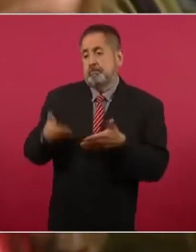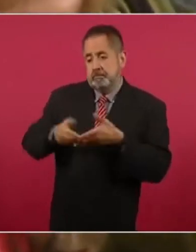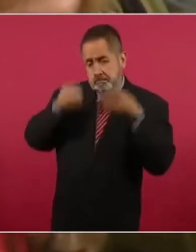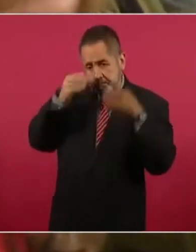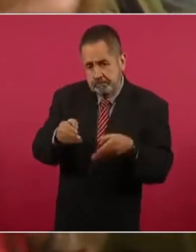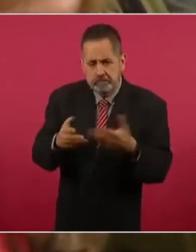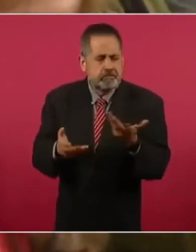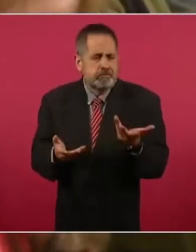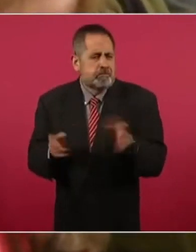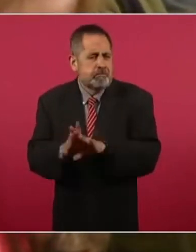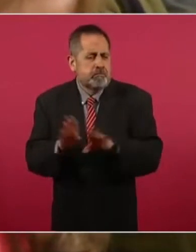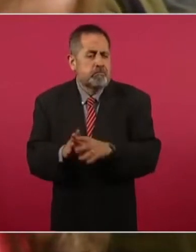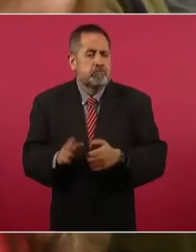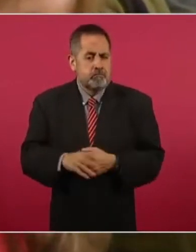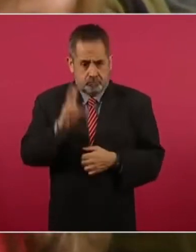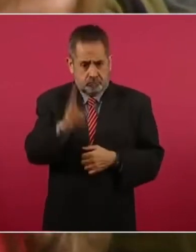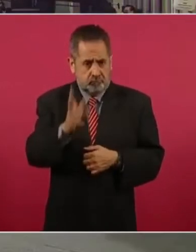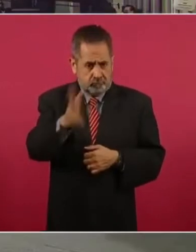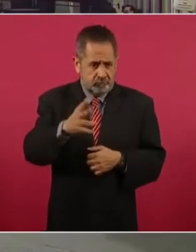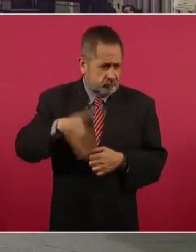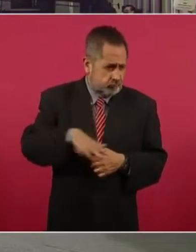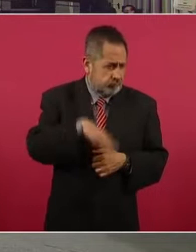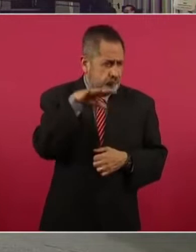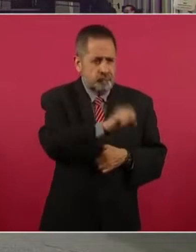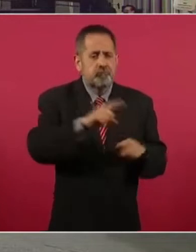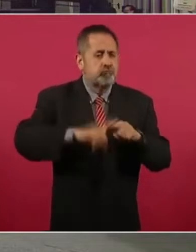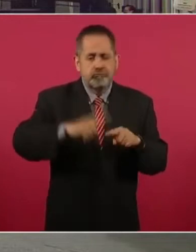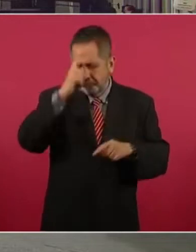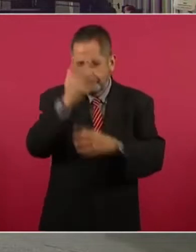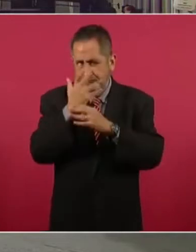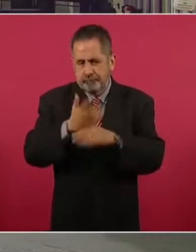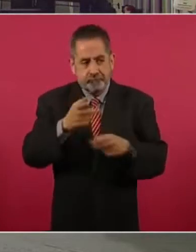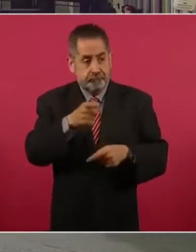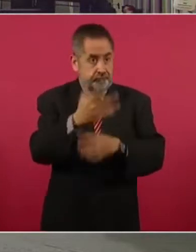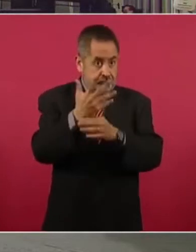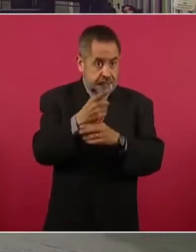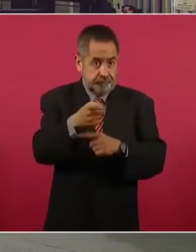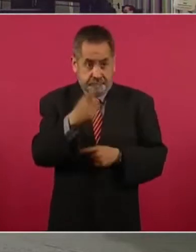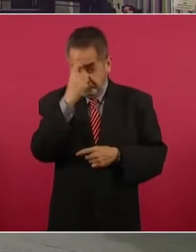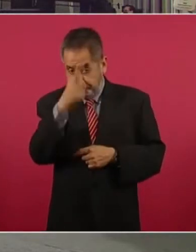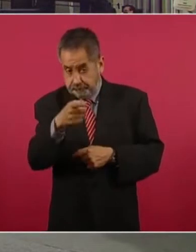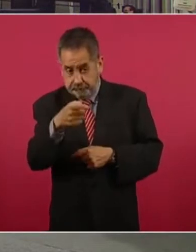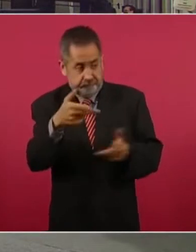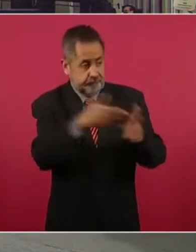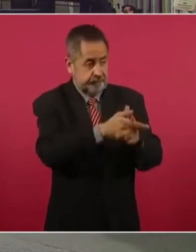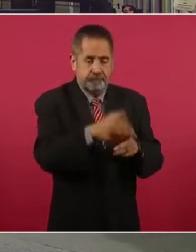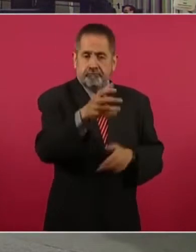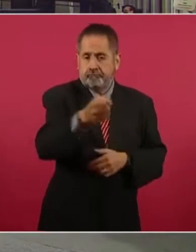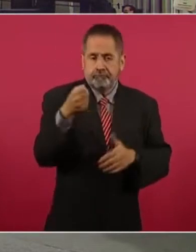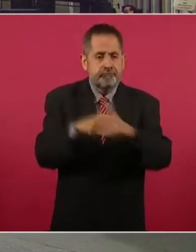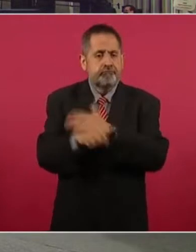la impunidad, si realmente han podido ser ubicados los autores intelectuales y los